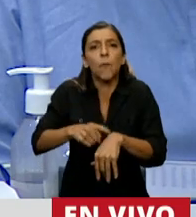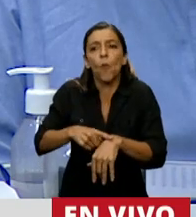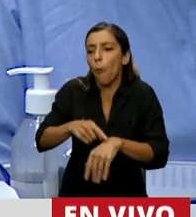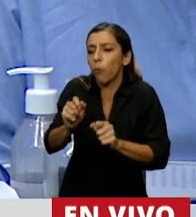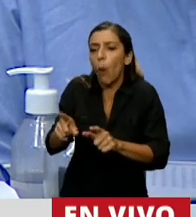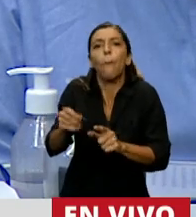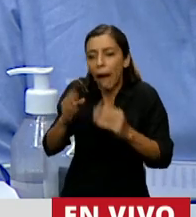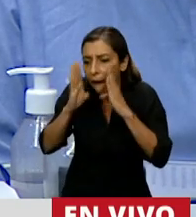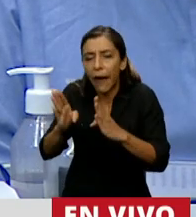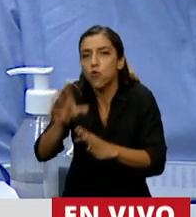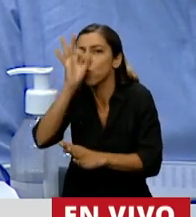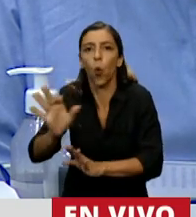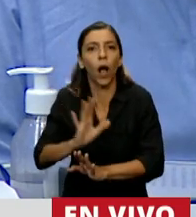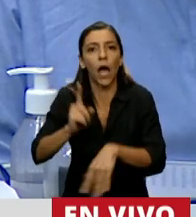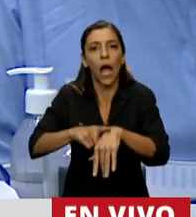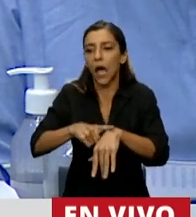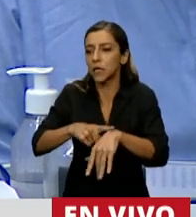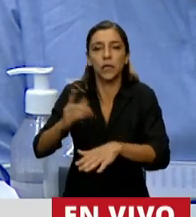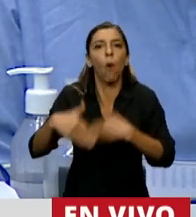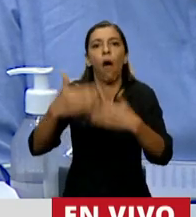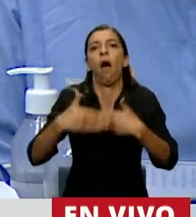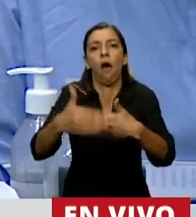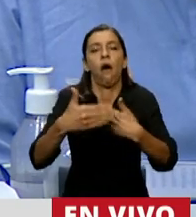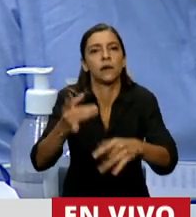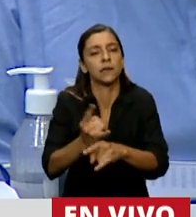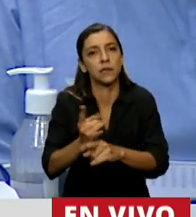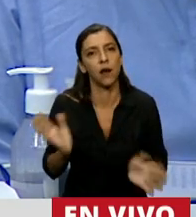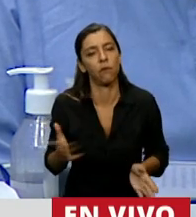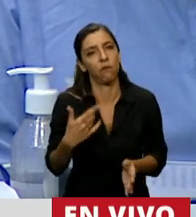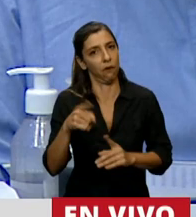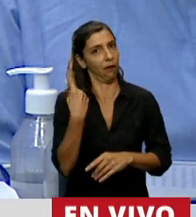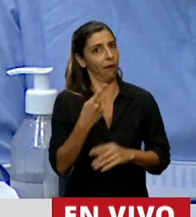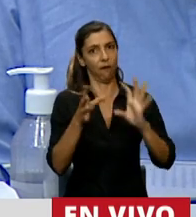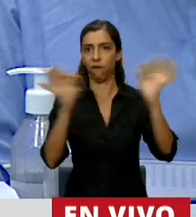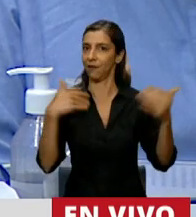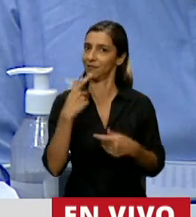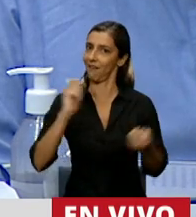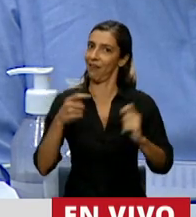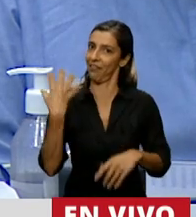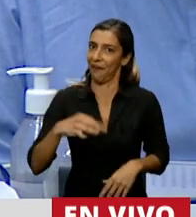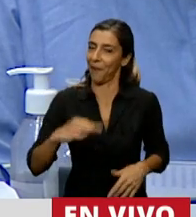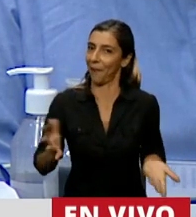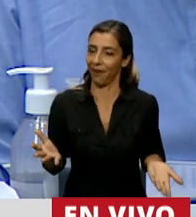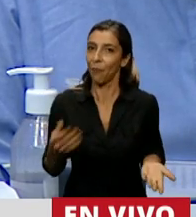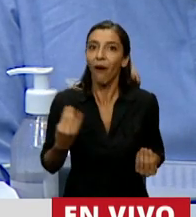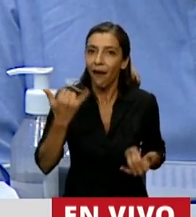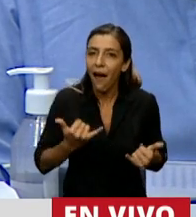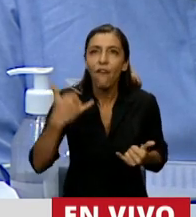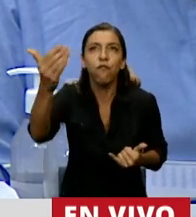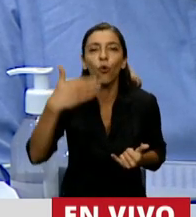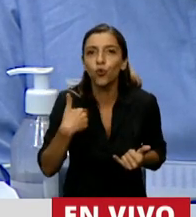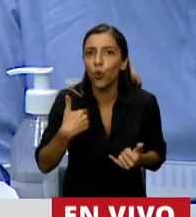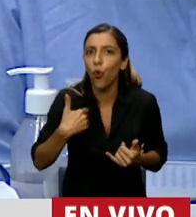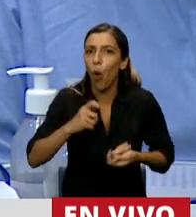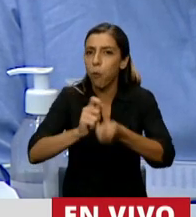gustaría proponer que cambiemos ese latiguillo, porque nos quedan muchas cosas para discutir a futuro. Tenemos muchas